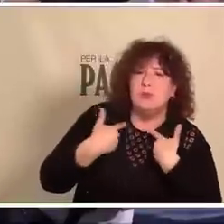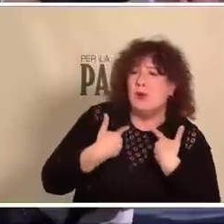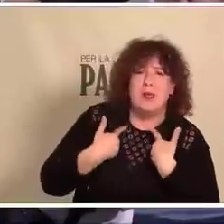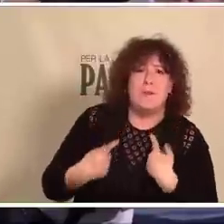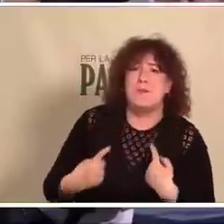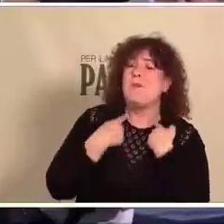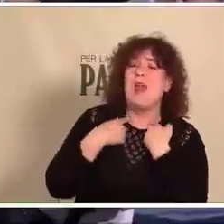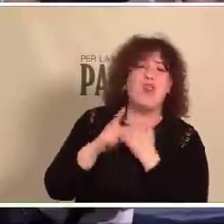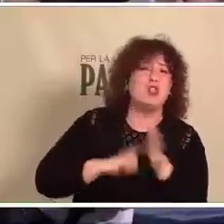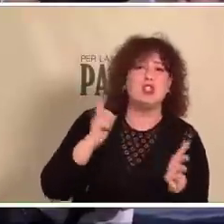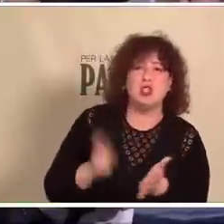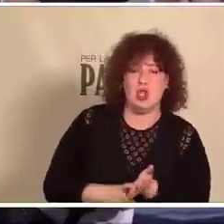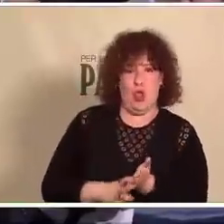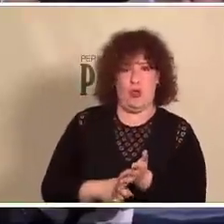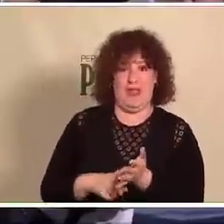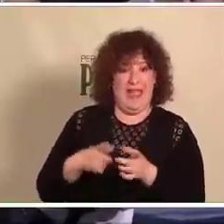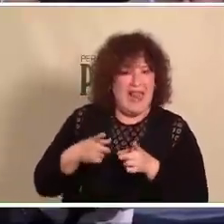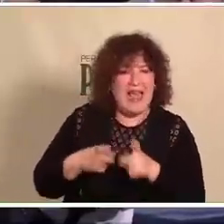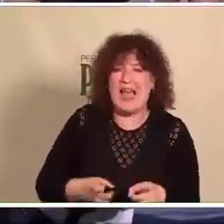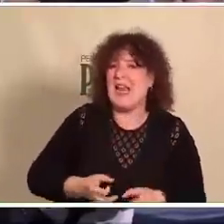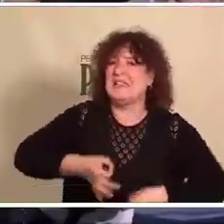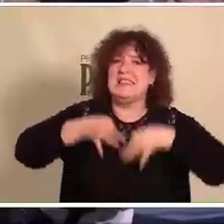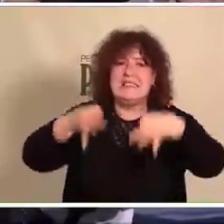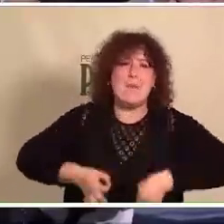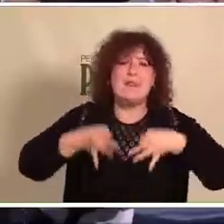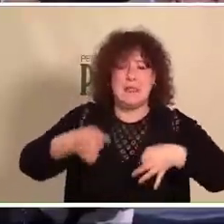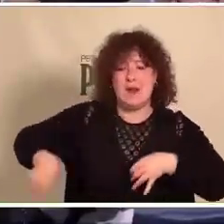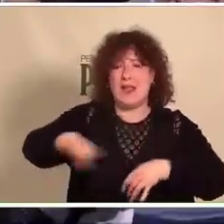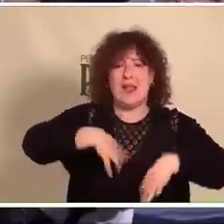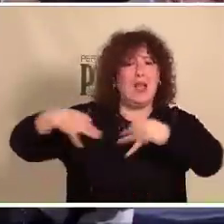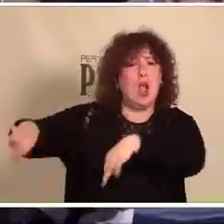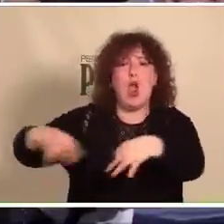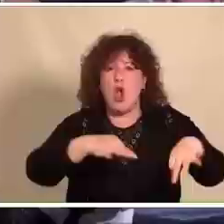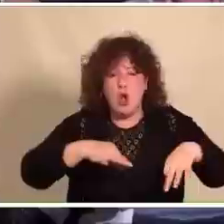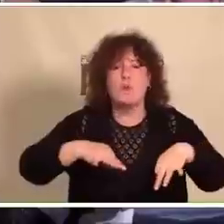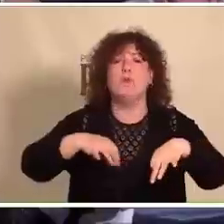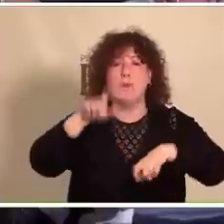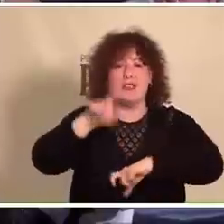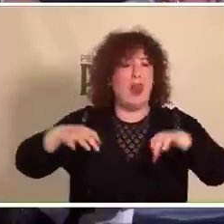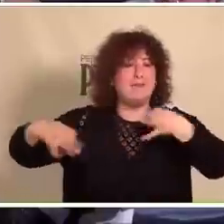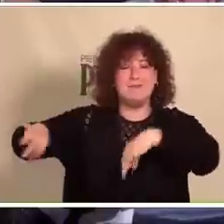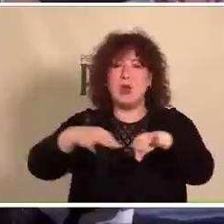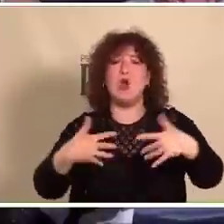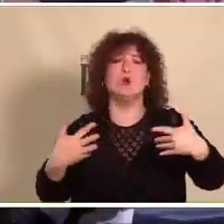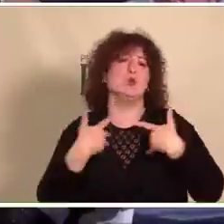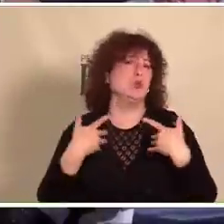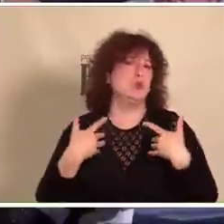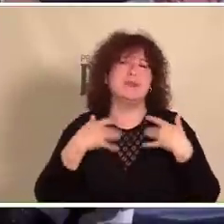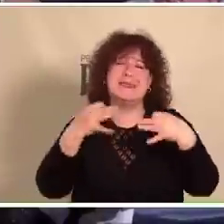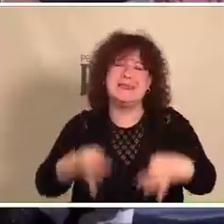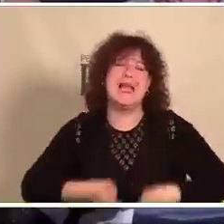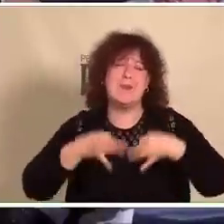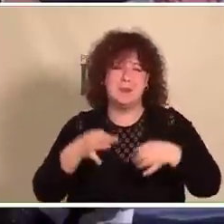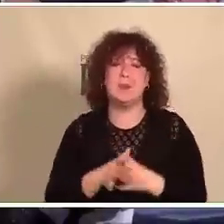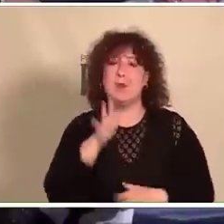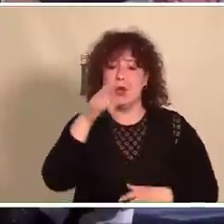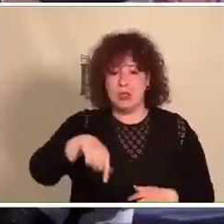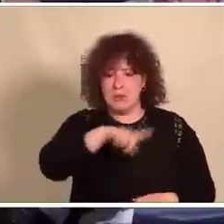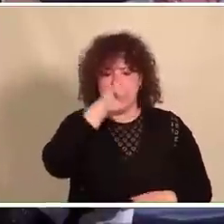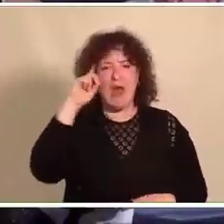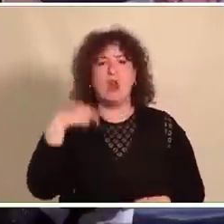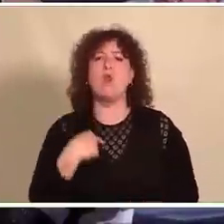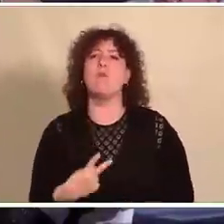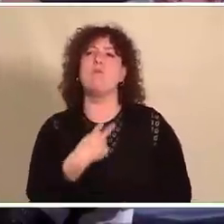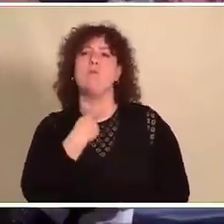de batalla estamos aquí hoy en Madrid para reivindicar la palabra nuestra voz hemos